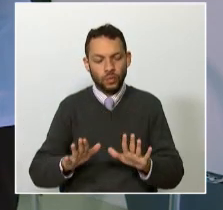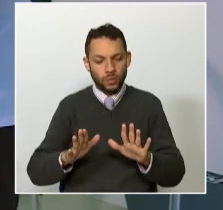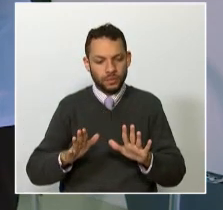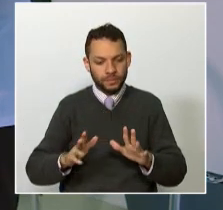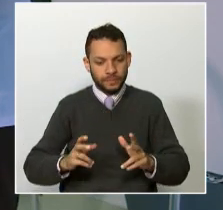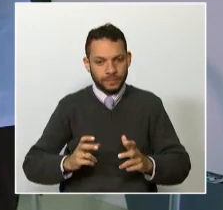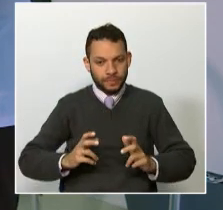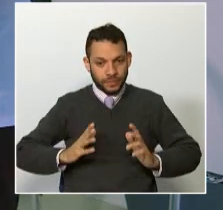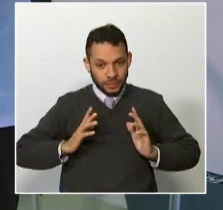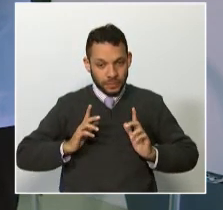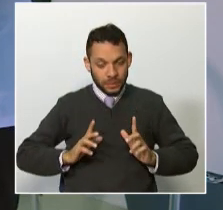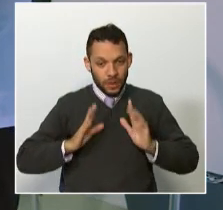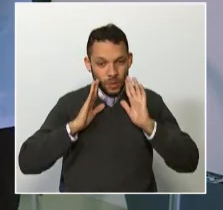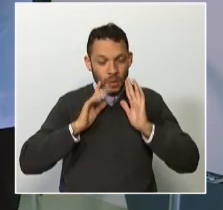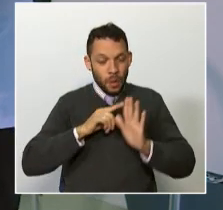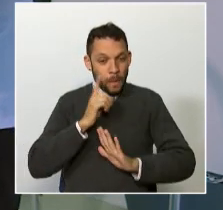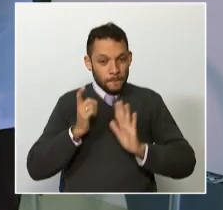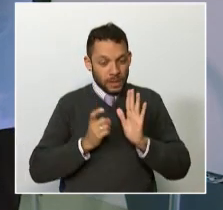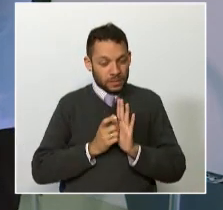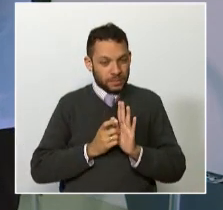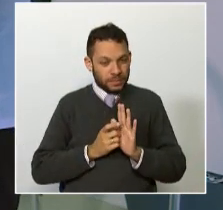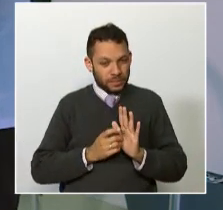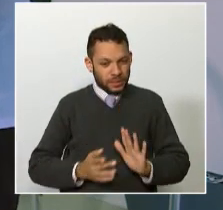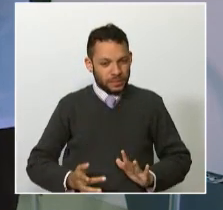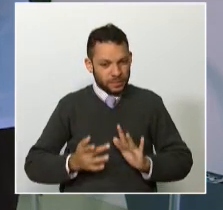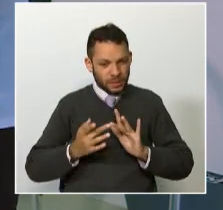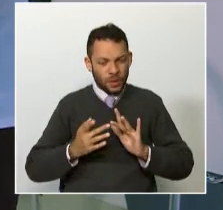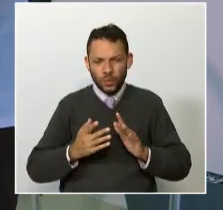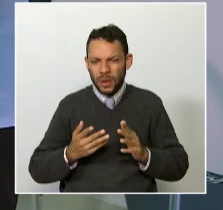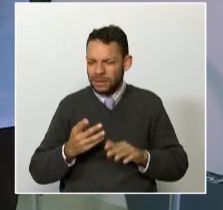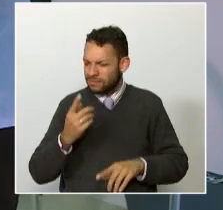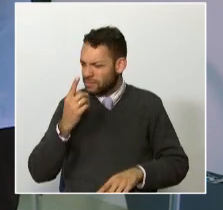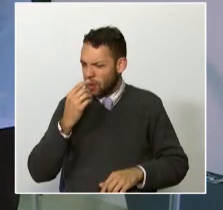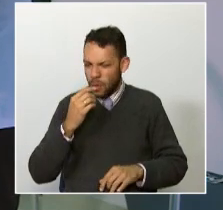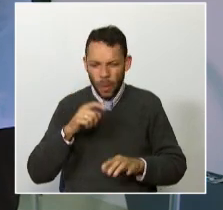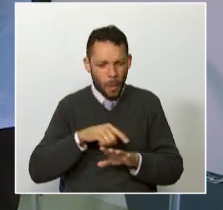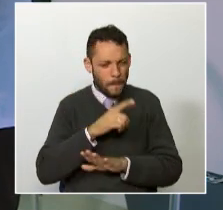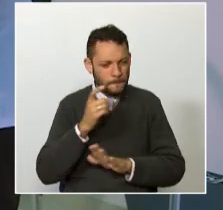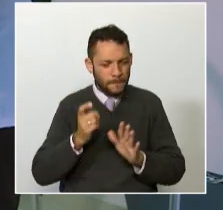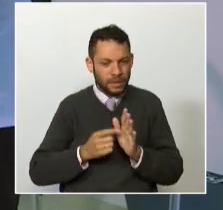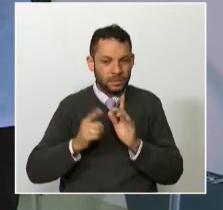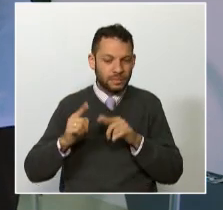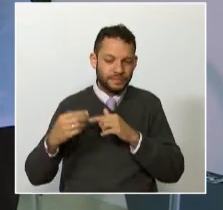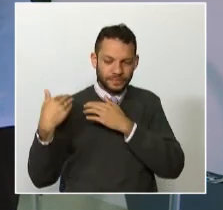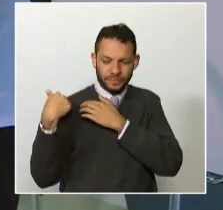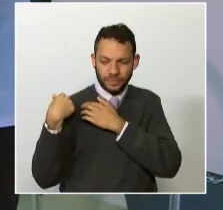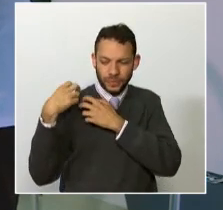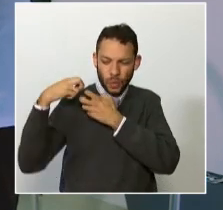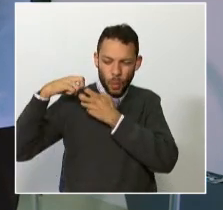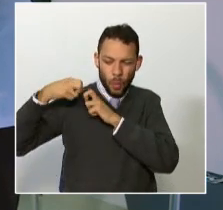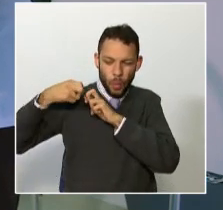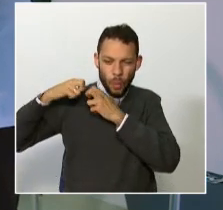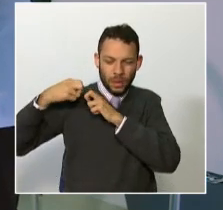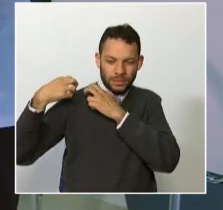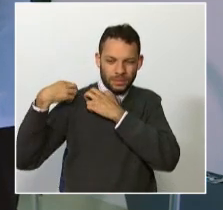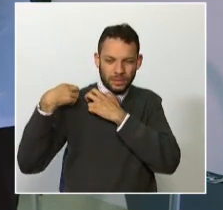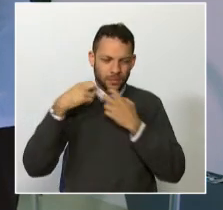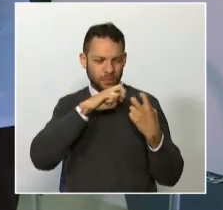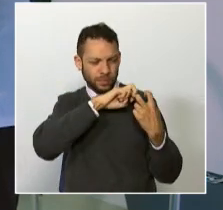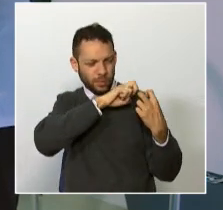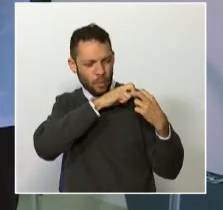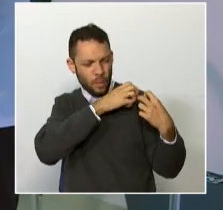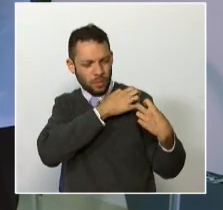en la cintura escapular. Es que se refleja hasta la parte de hombro, desde aquí. Y